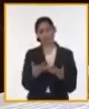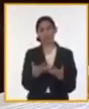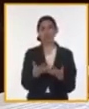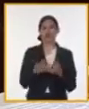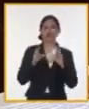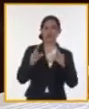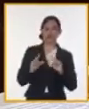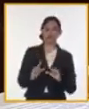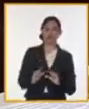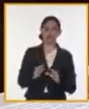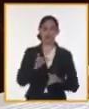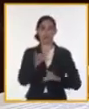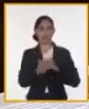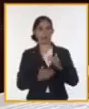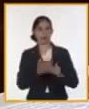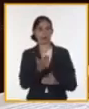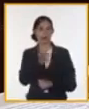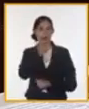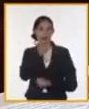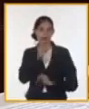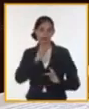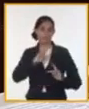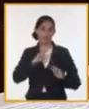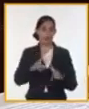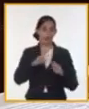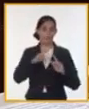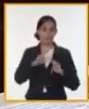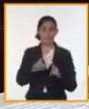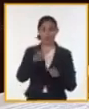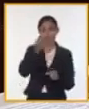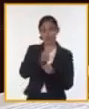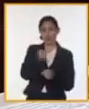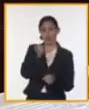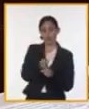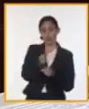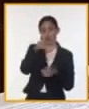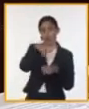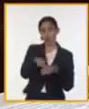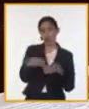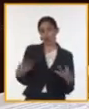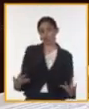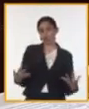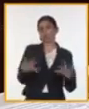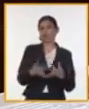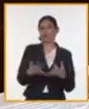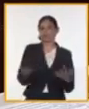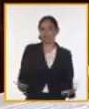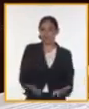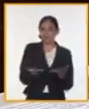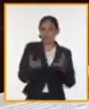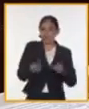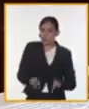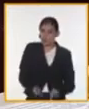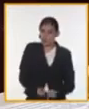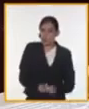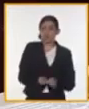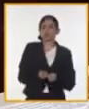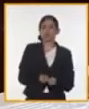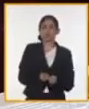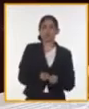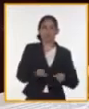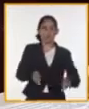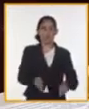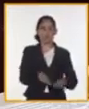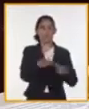deficiencias que permanecen en el trabajo del sector relacionado con la exigencia, con el control, con la